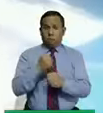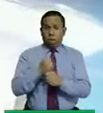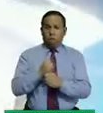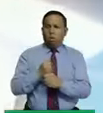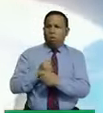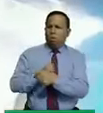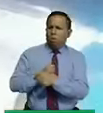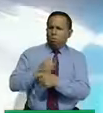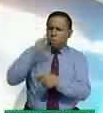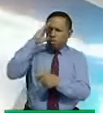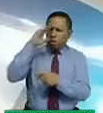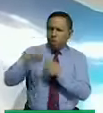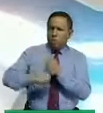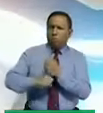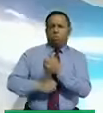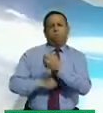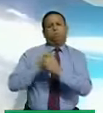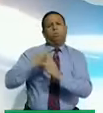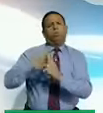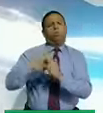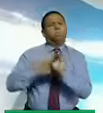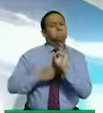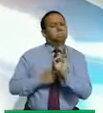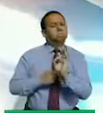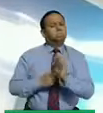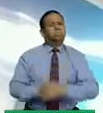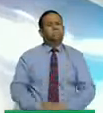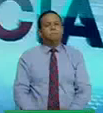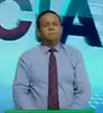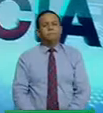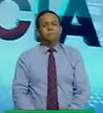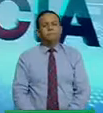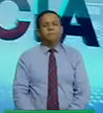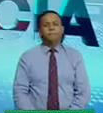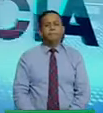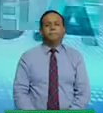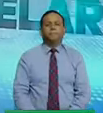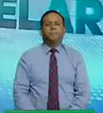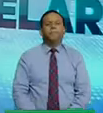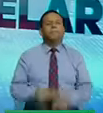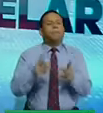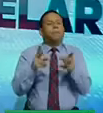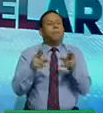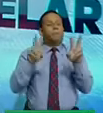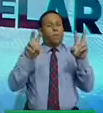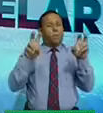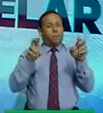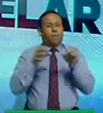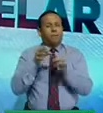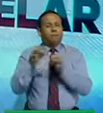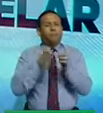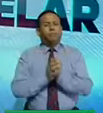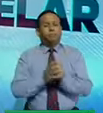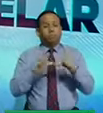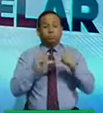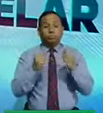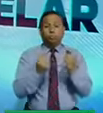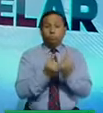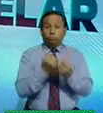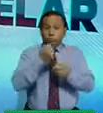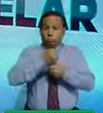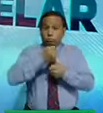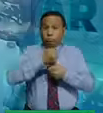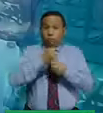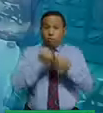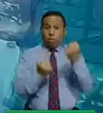transportistas, informó Martín Soto. En este orden de noticias, gremios del transporte y las